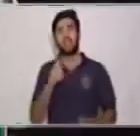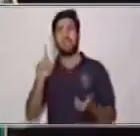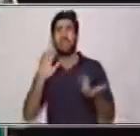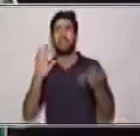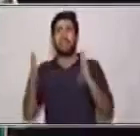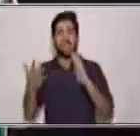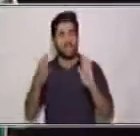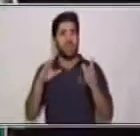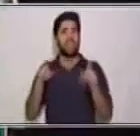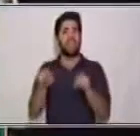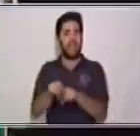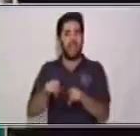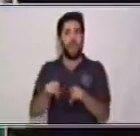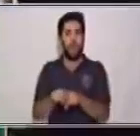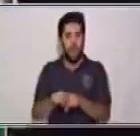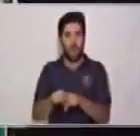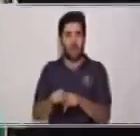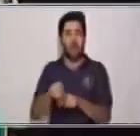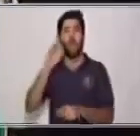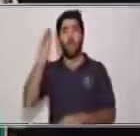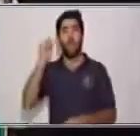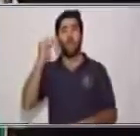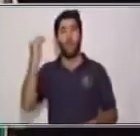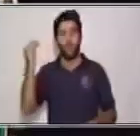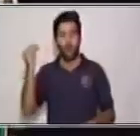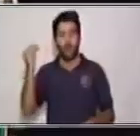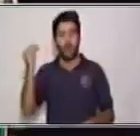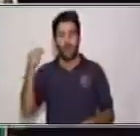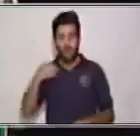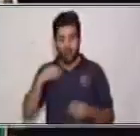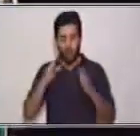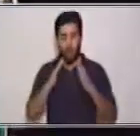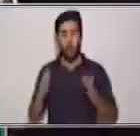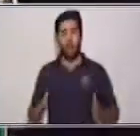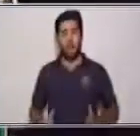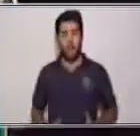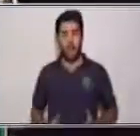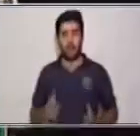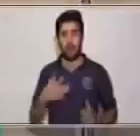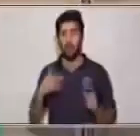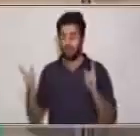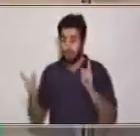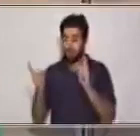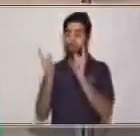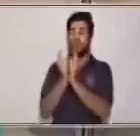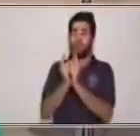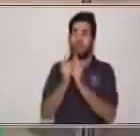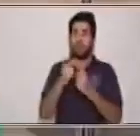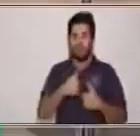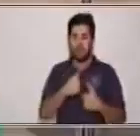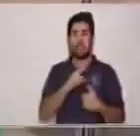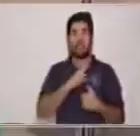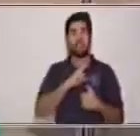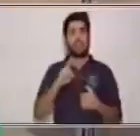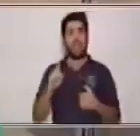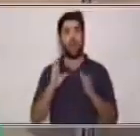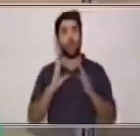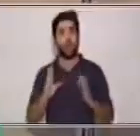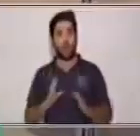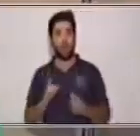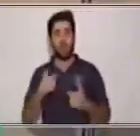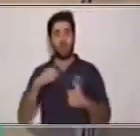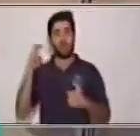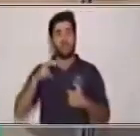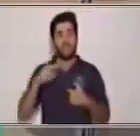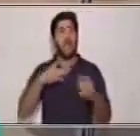similares, porque el ser humano, desde que se concibió como ser humano, tiene la necesidad de explicarse y